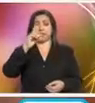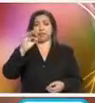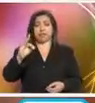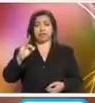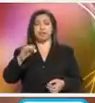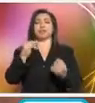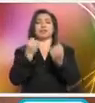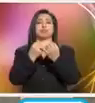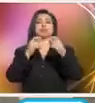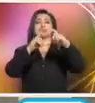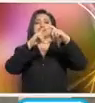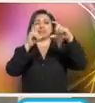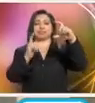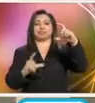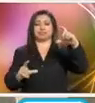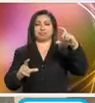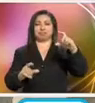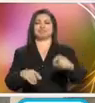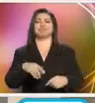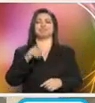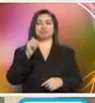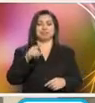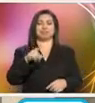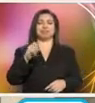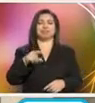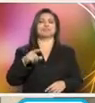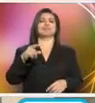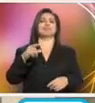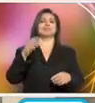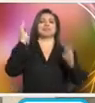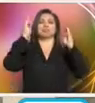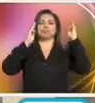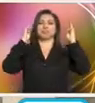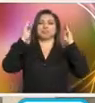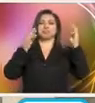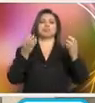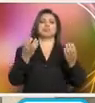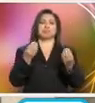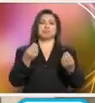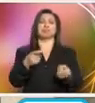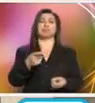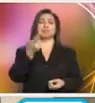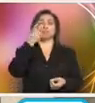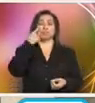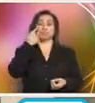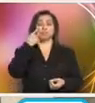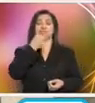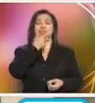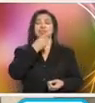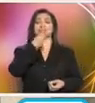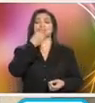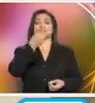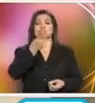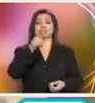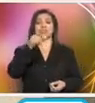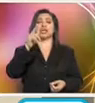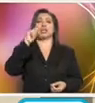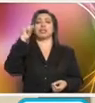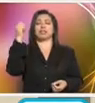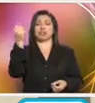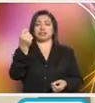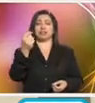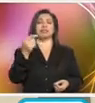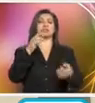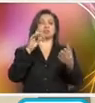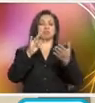comentado muchas veces aquí en esta cápsula, el uso de la tecnología, el uso de aplicaciones es una maravilla. Ya platicábamos hace